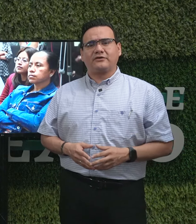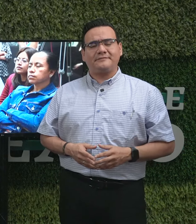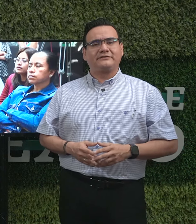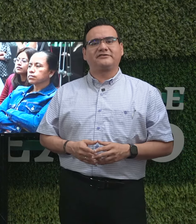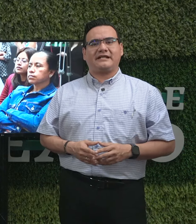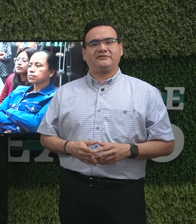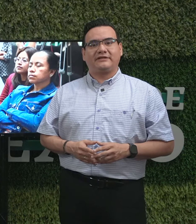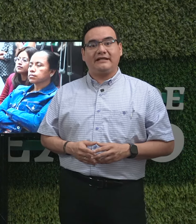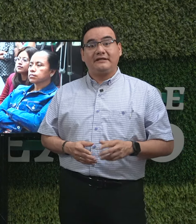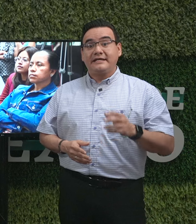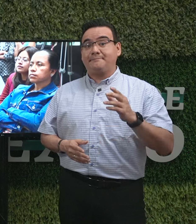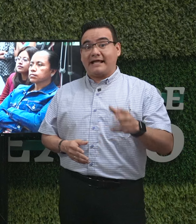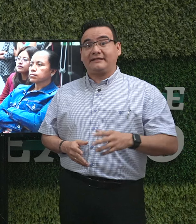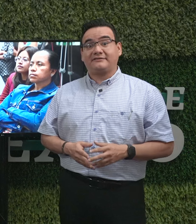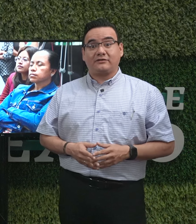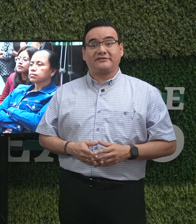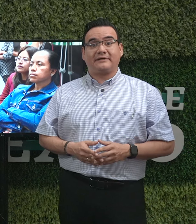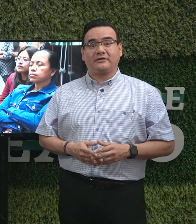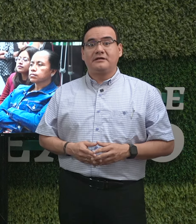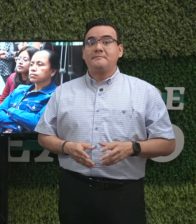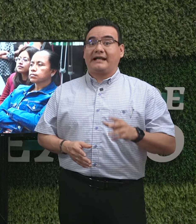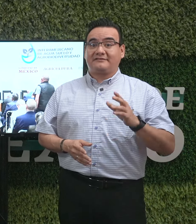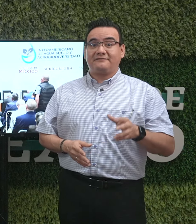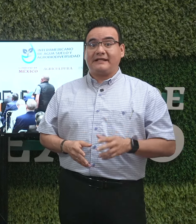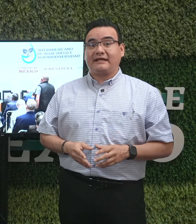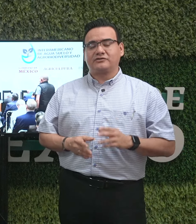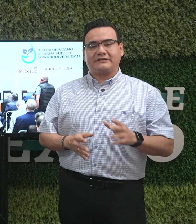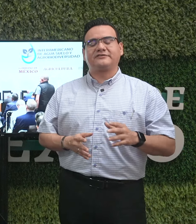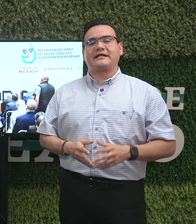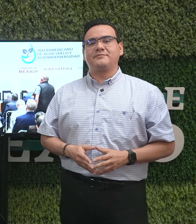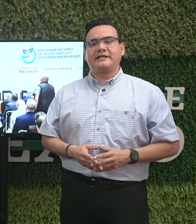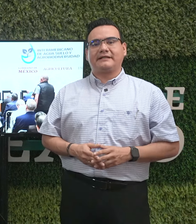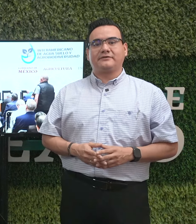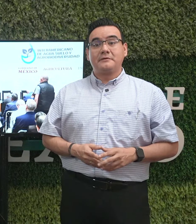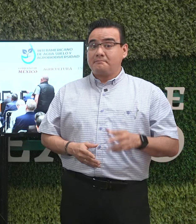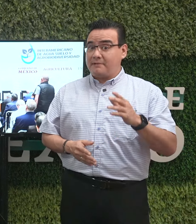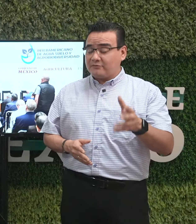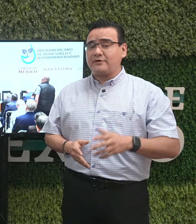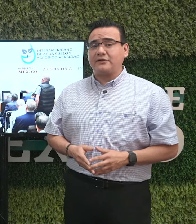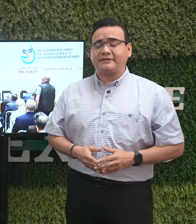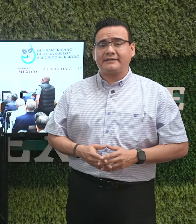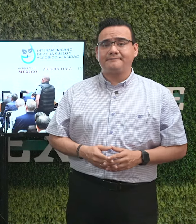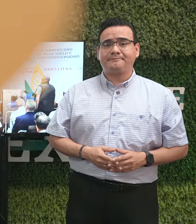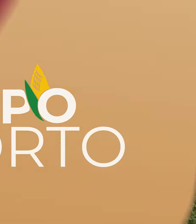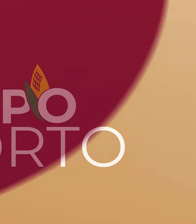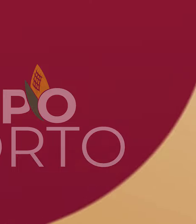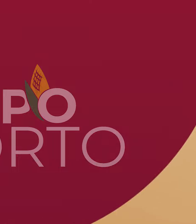aportan conocimientos tradicionales y prácticas de conservación para hacer frente a los retos del cambio climático. ¡Vamos con la